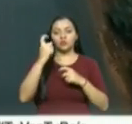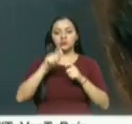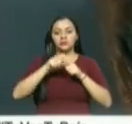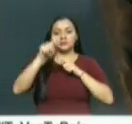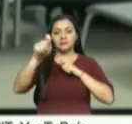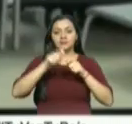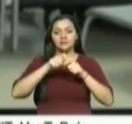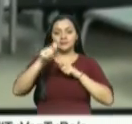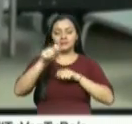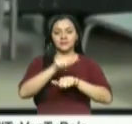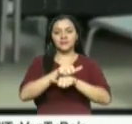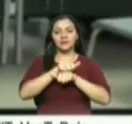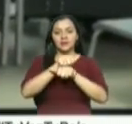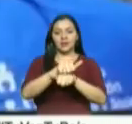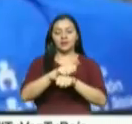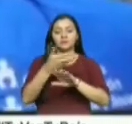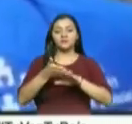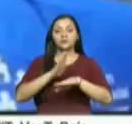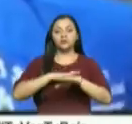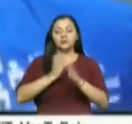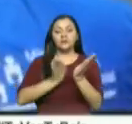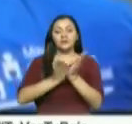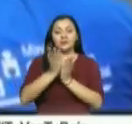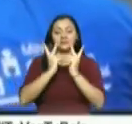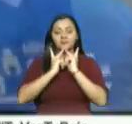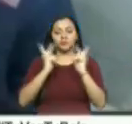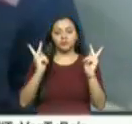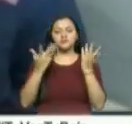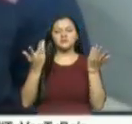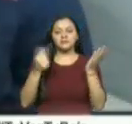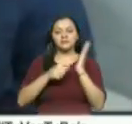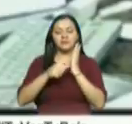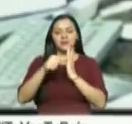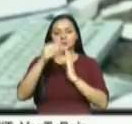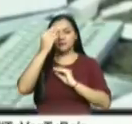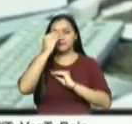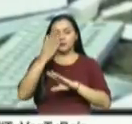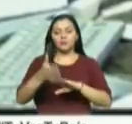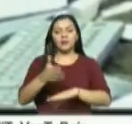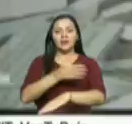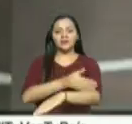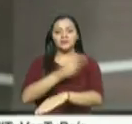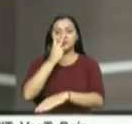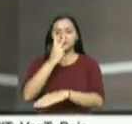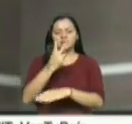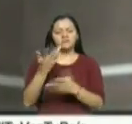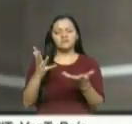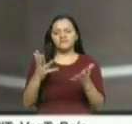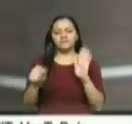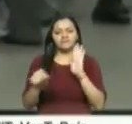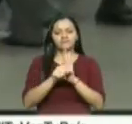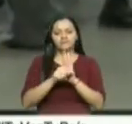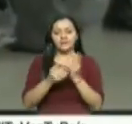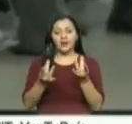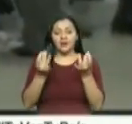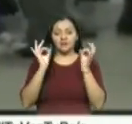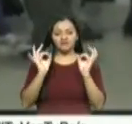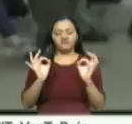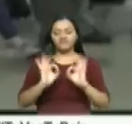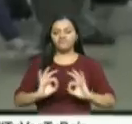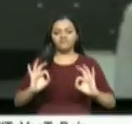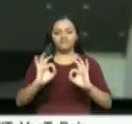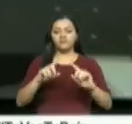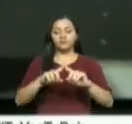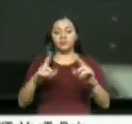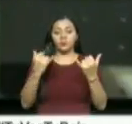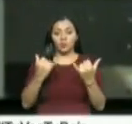Estero Salado. En cuanto a los servicios públicos, la ministra informó que antes estos eran ineficientes y de baja calidad,